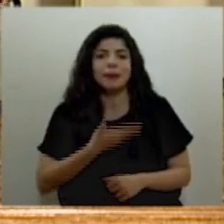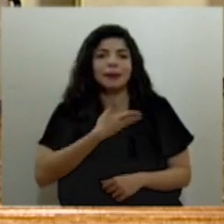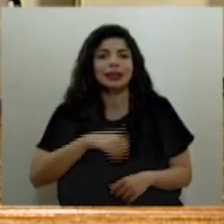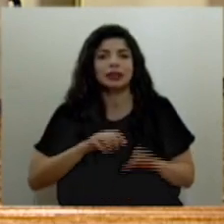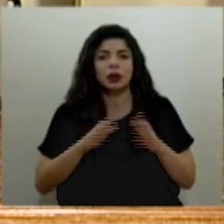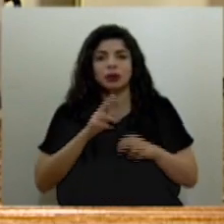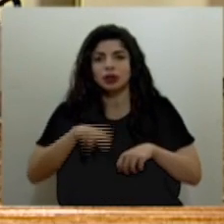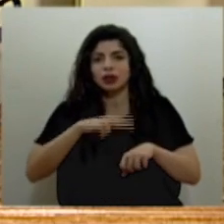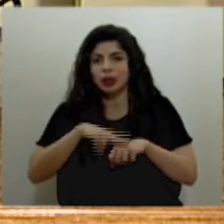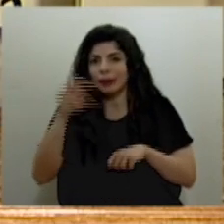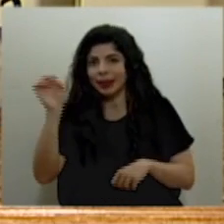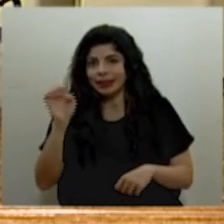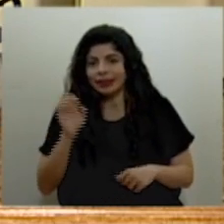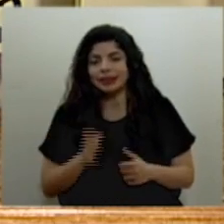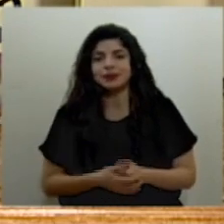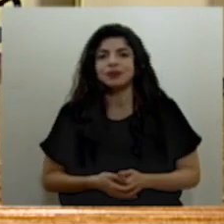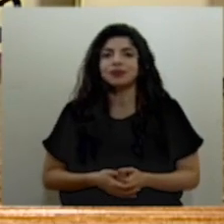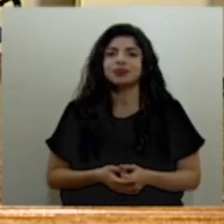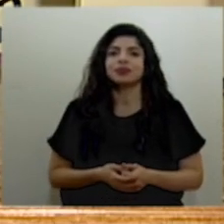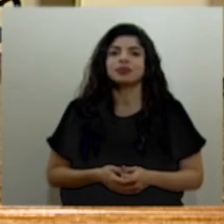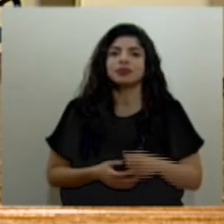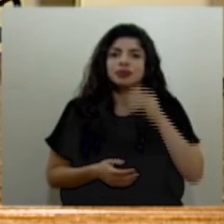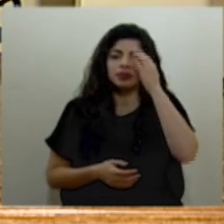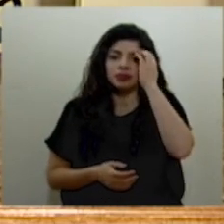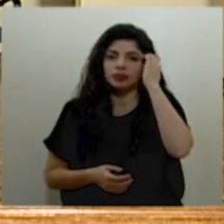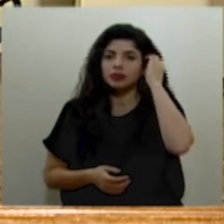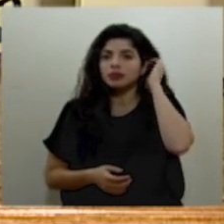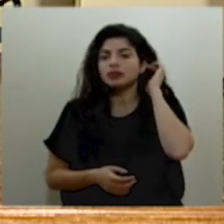de la Comisión Nacional de Emergencias.